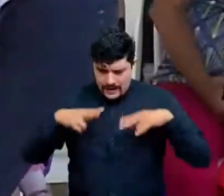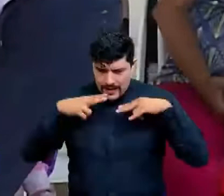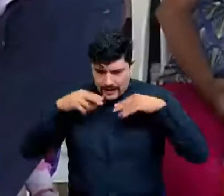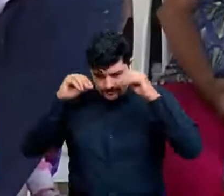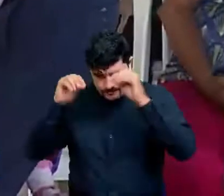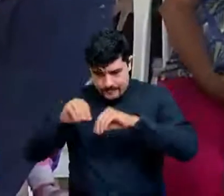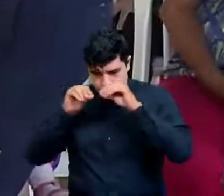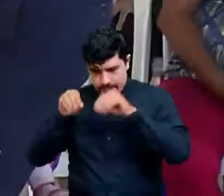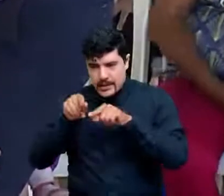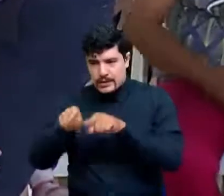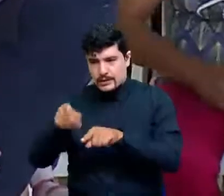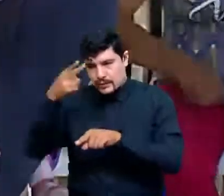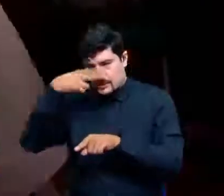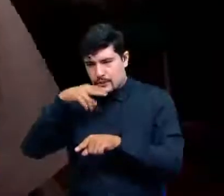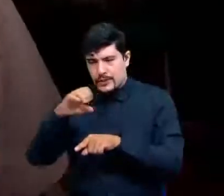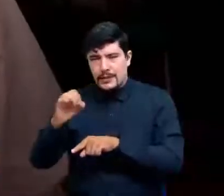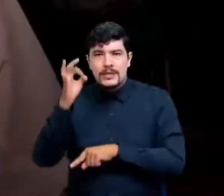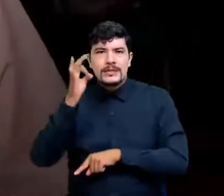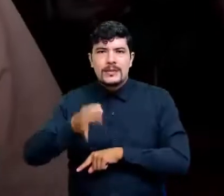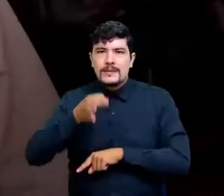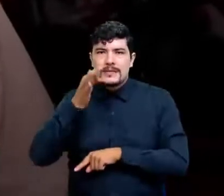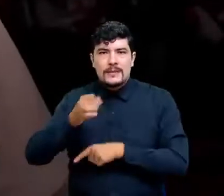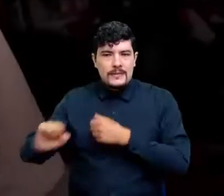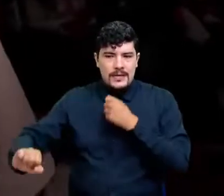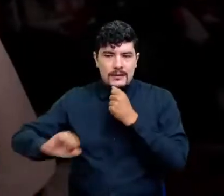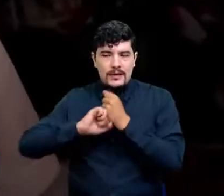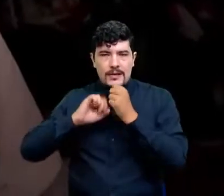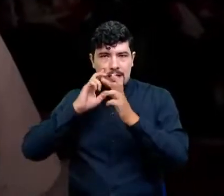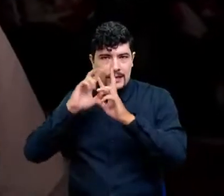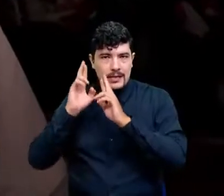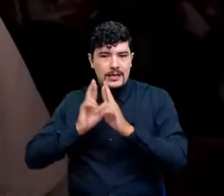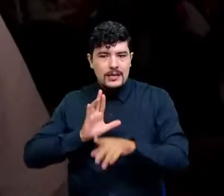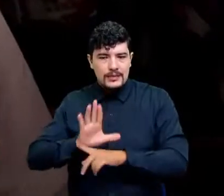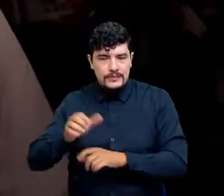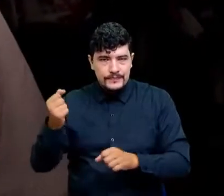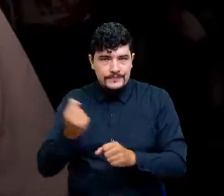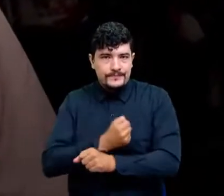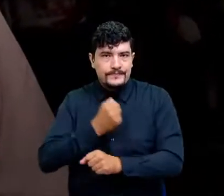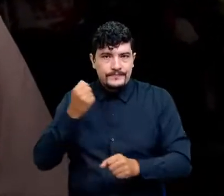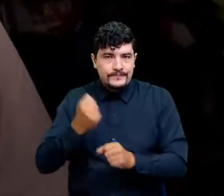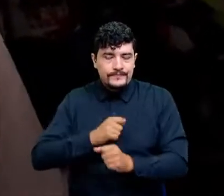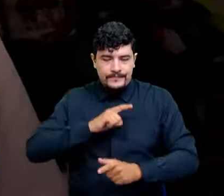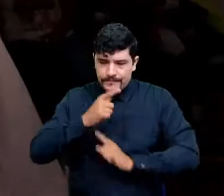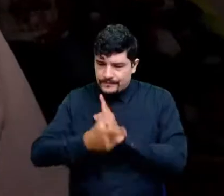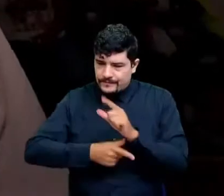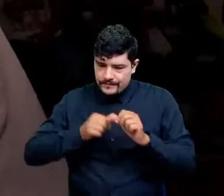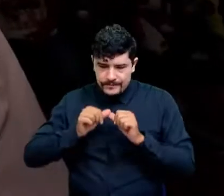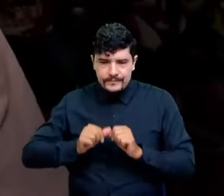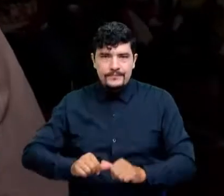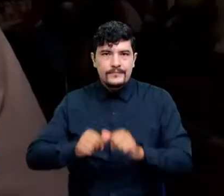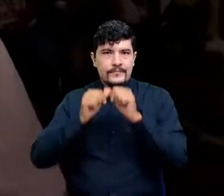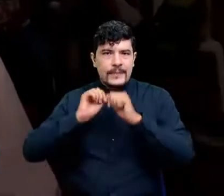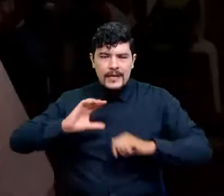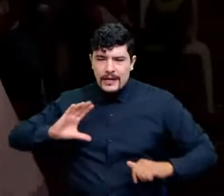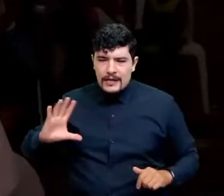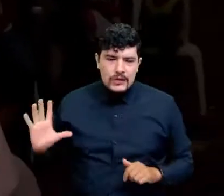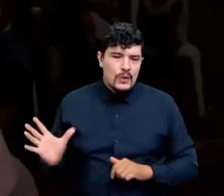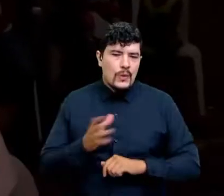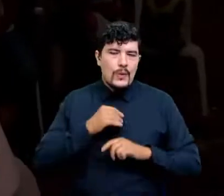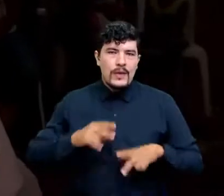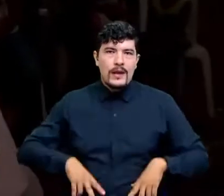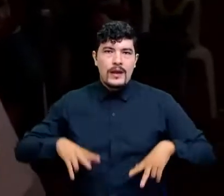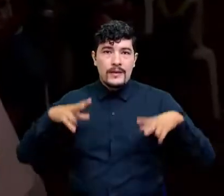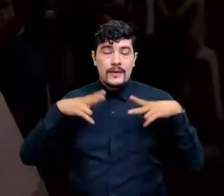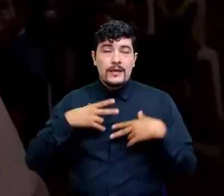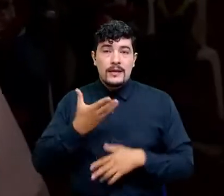a sus hijos. Siempre será de afecto, de reconocimiento por ese trabajo permanente de todas las vidas de las